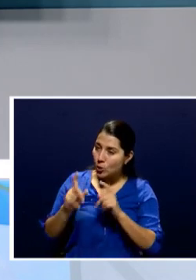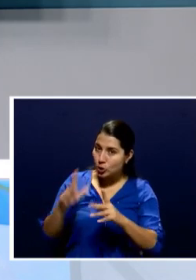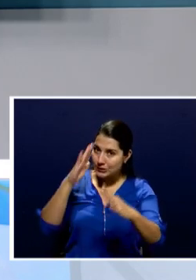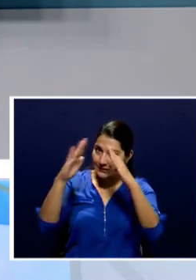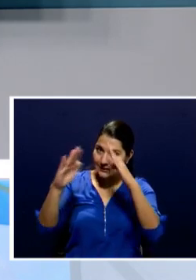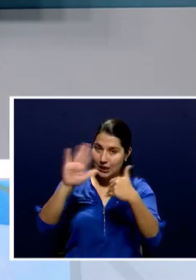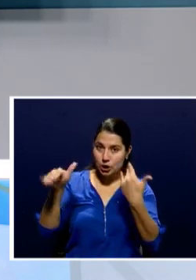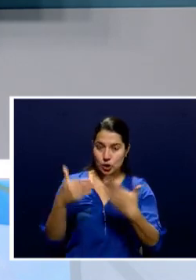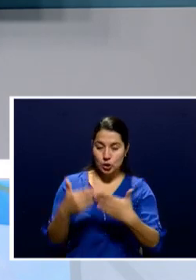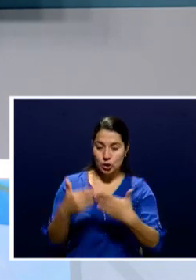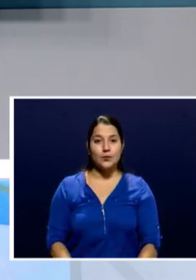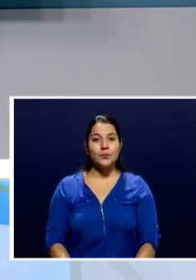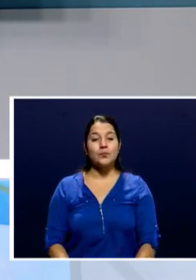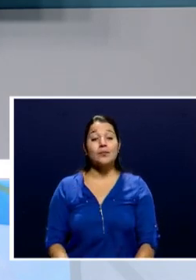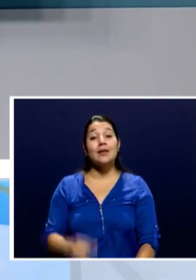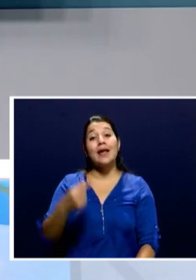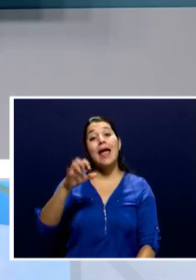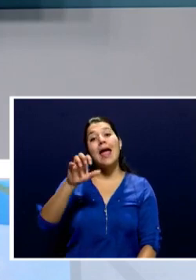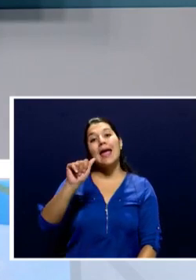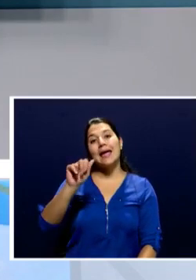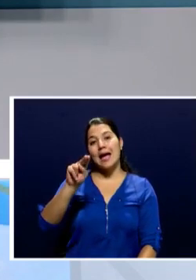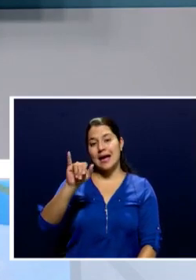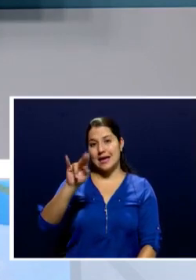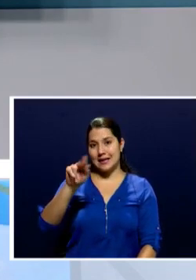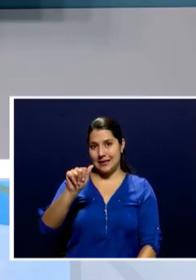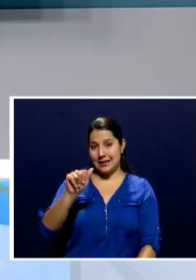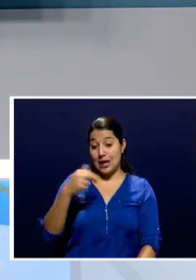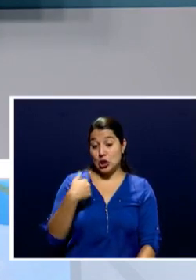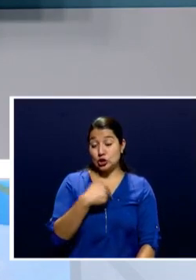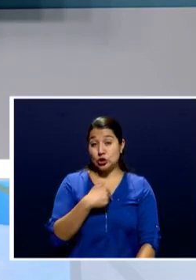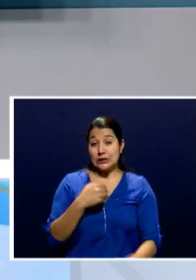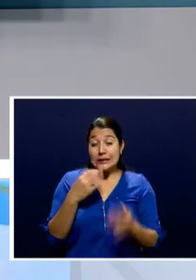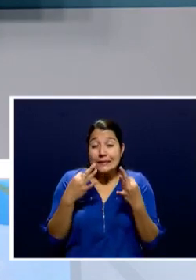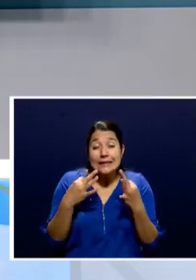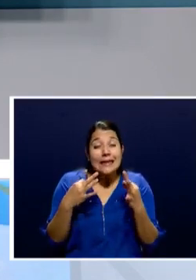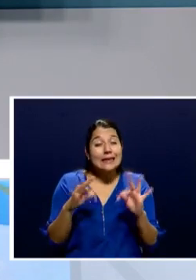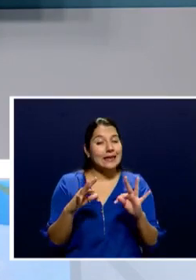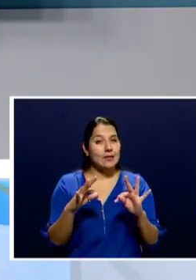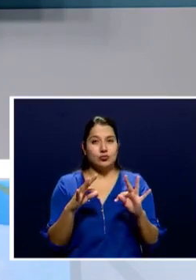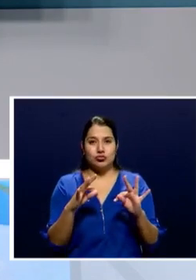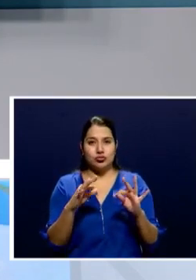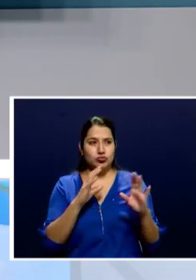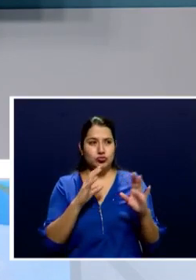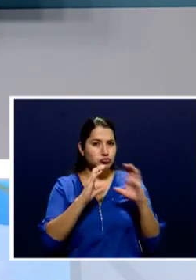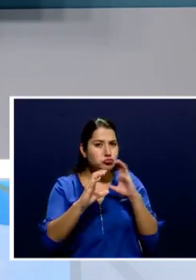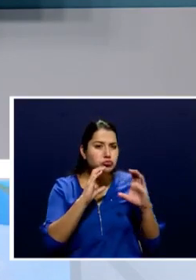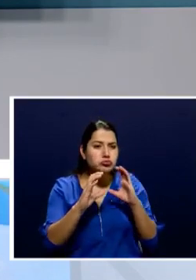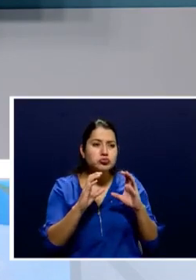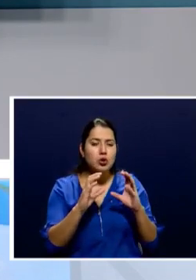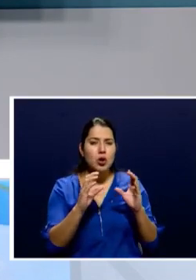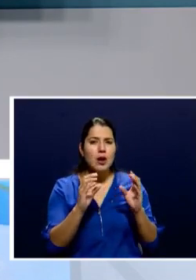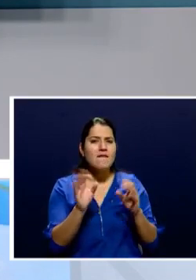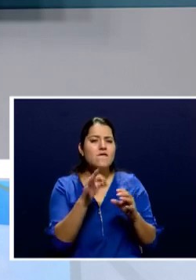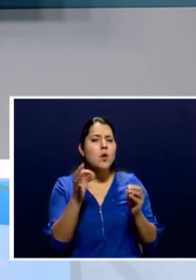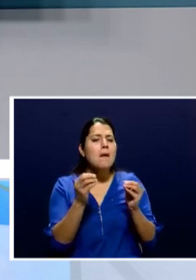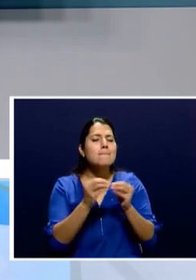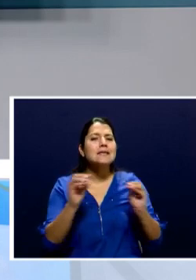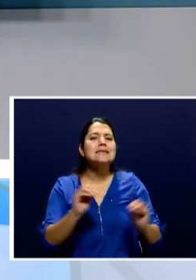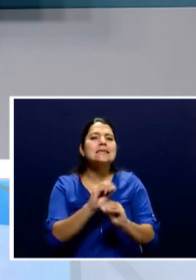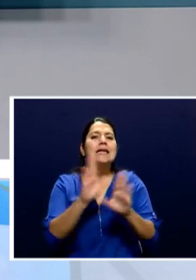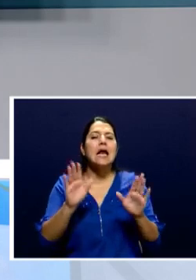audiencia. Doña Yanina, vamos a tratar de hacer esto lo más práctico posible para que las personas que nos estén